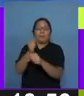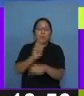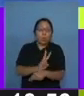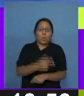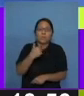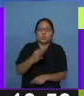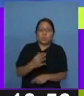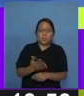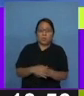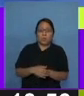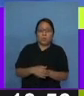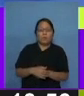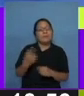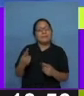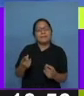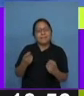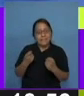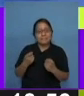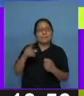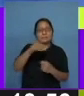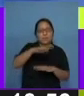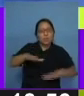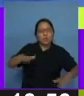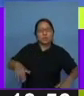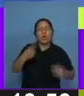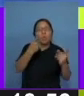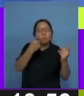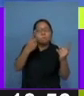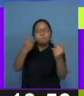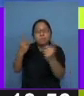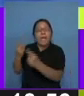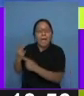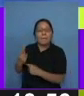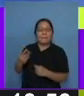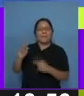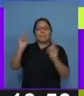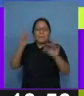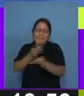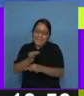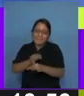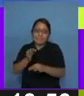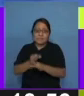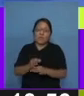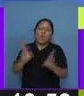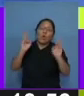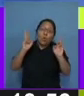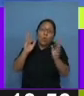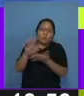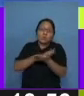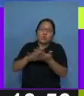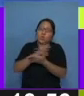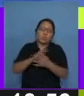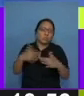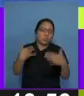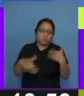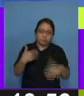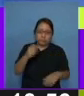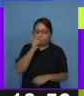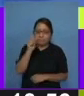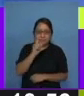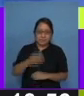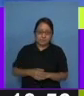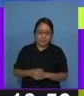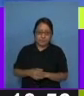Necesitamos que nuestros chicos se instruyan y concurran a clase, ¿no? Así que esperemos que esto se resuelva rápidamente. Esperemos